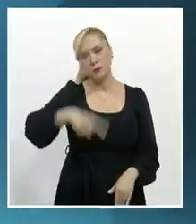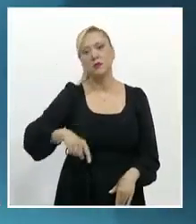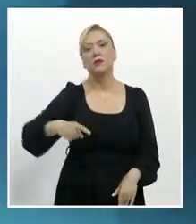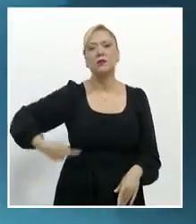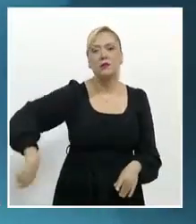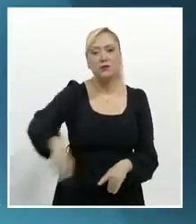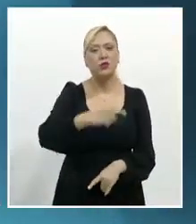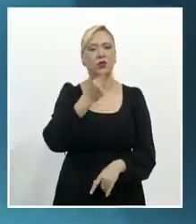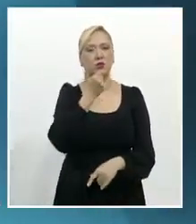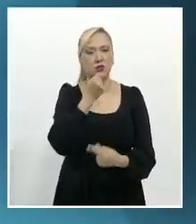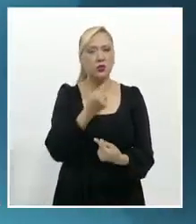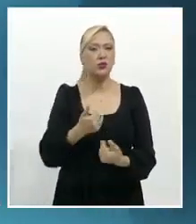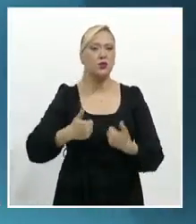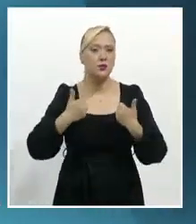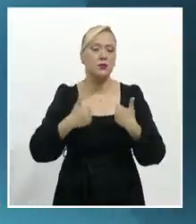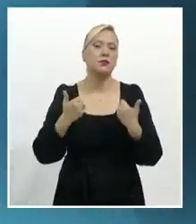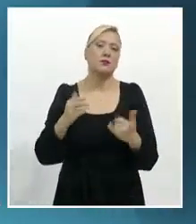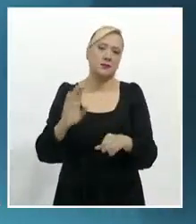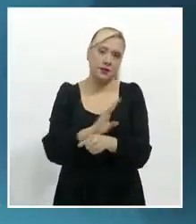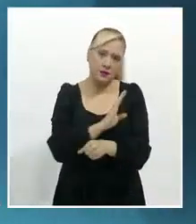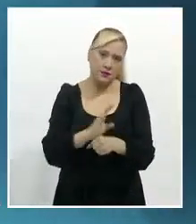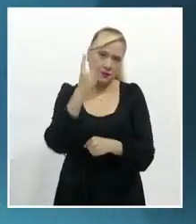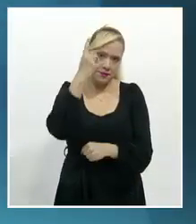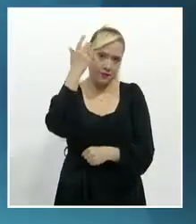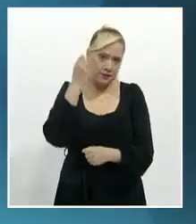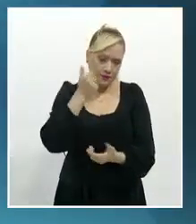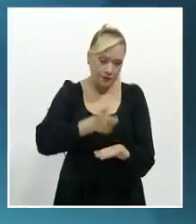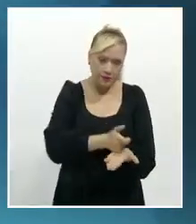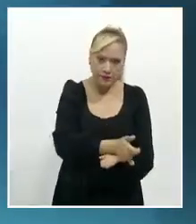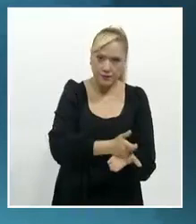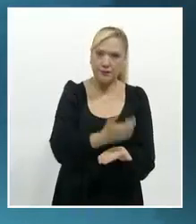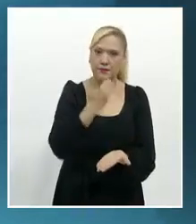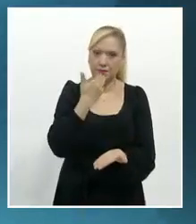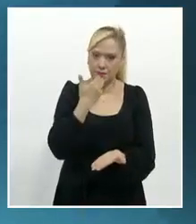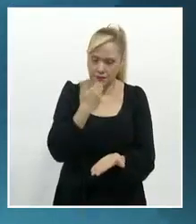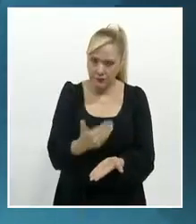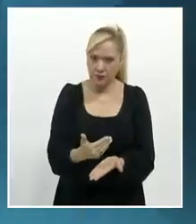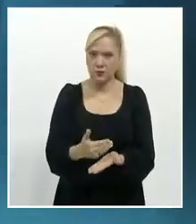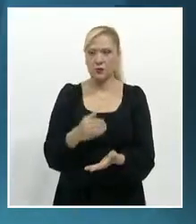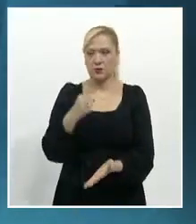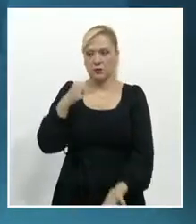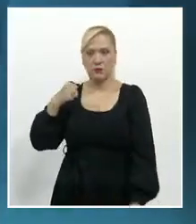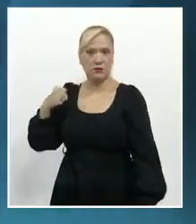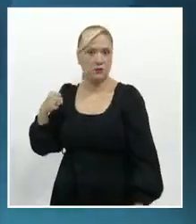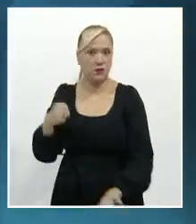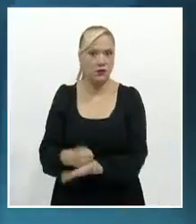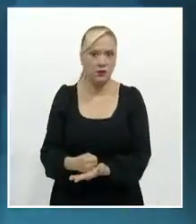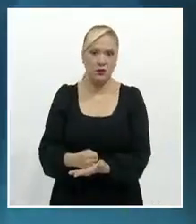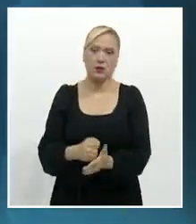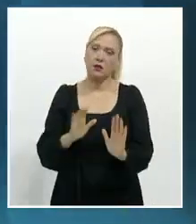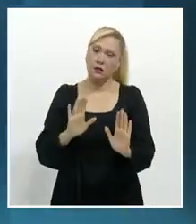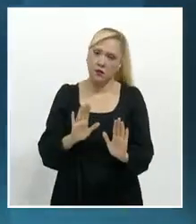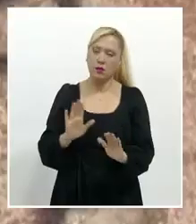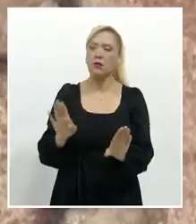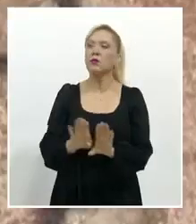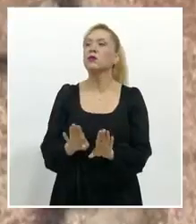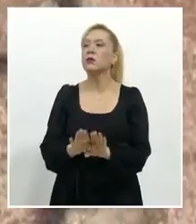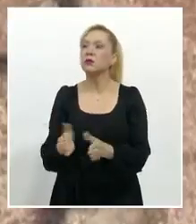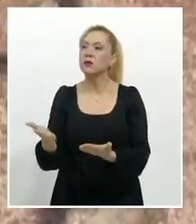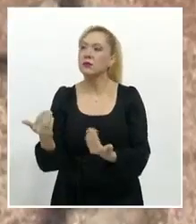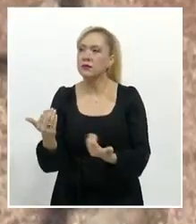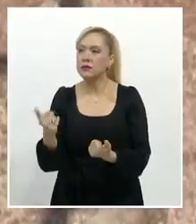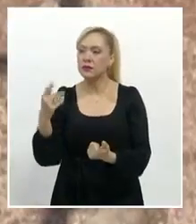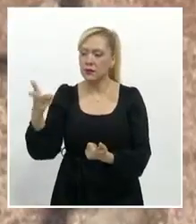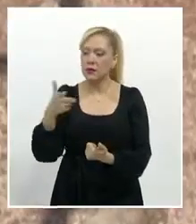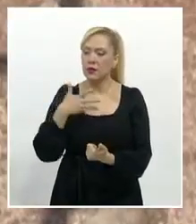de la población vea satisfechas sus necesidades de manera integral y, en el caso concreto, obligar al pago para que se proporcionen